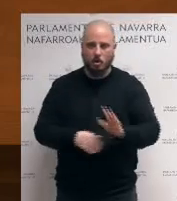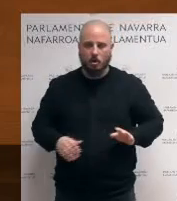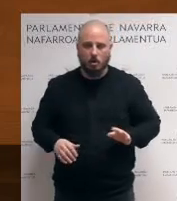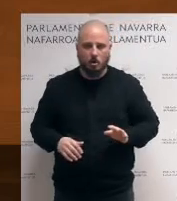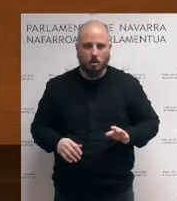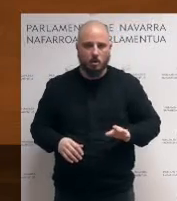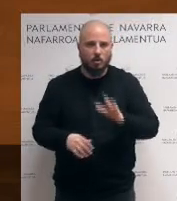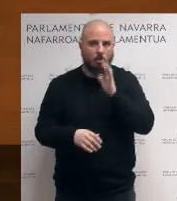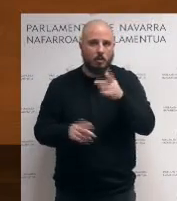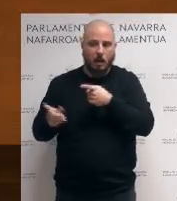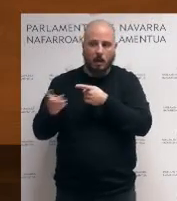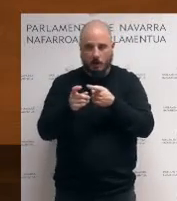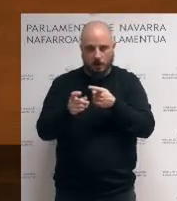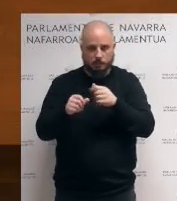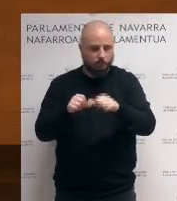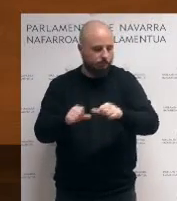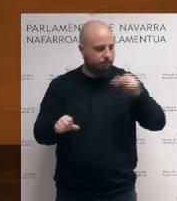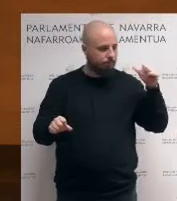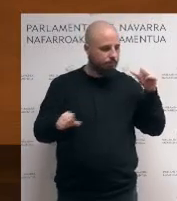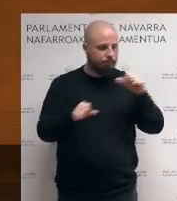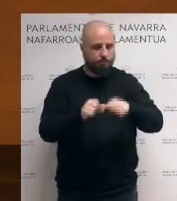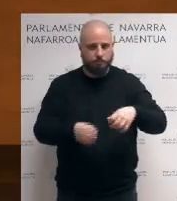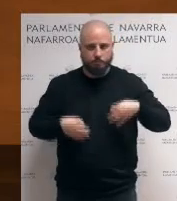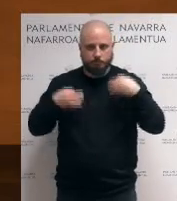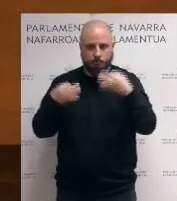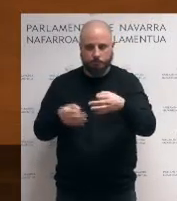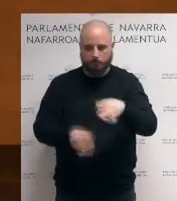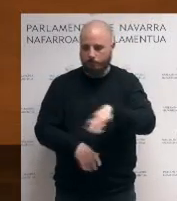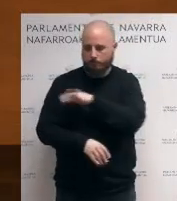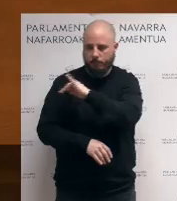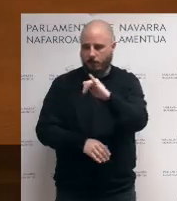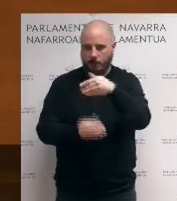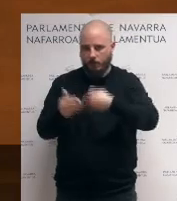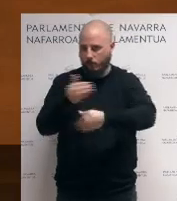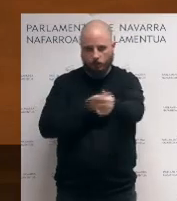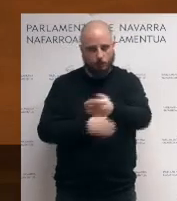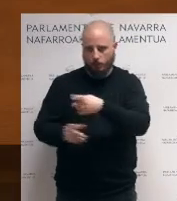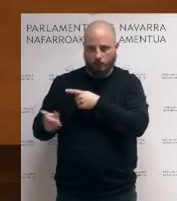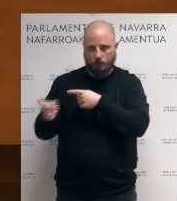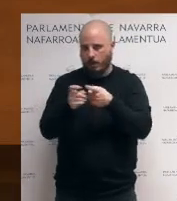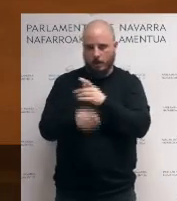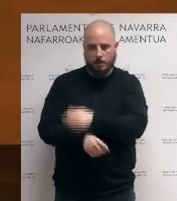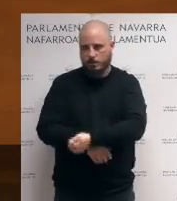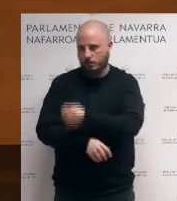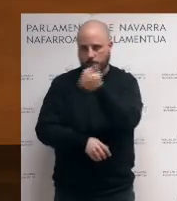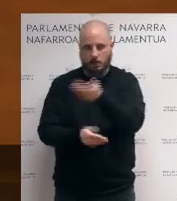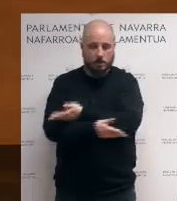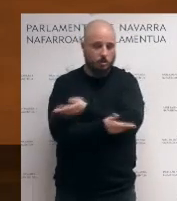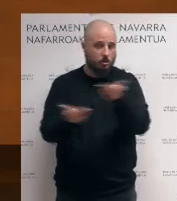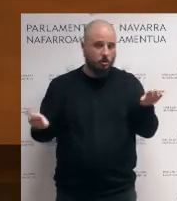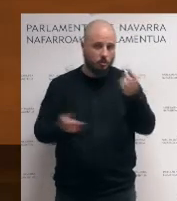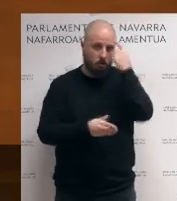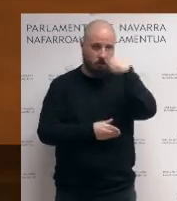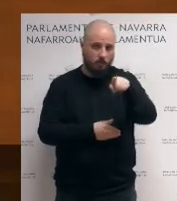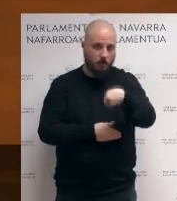Porque guerras, por desgracia, ha habido siempre, sigue habiendo y seguirá habiendo. Y todos conocemos aquí lo que pasa con los